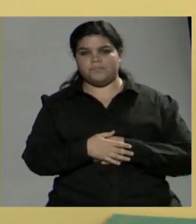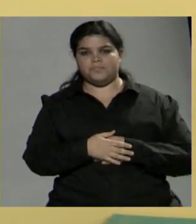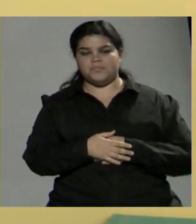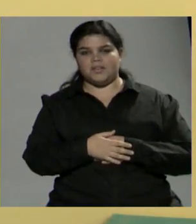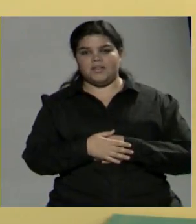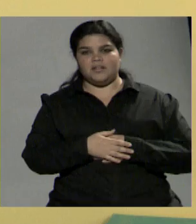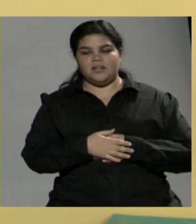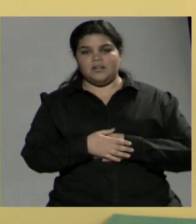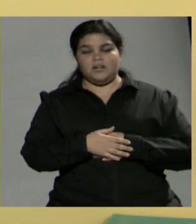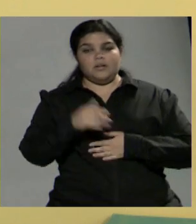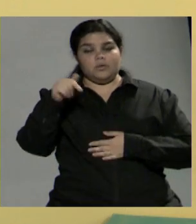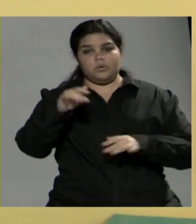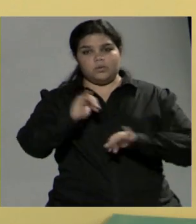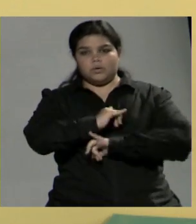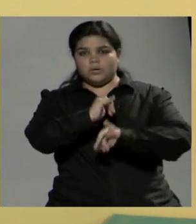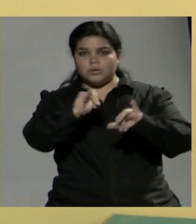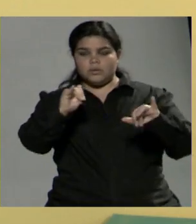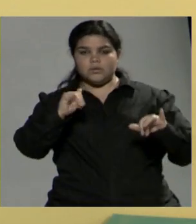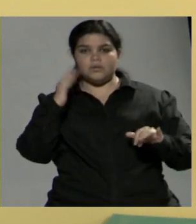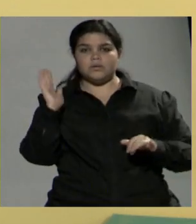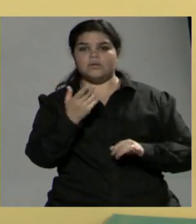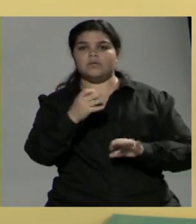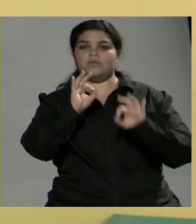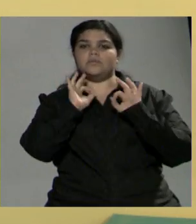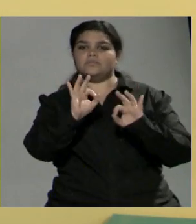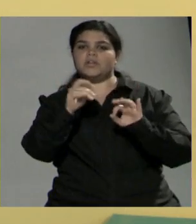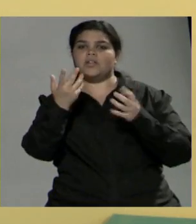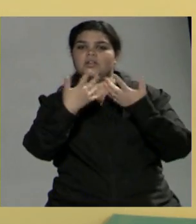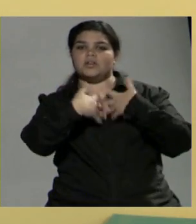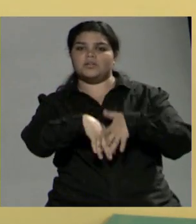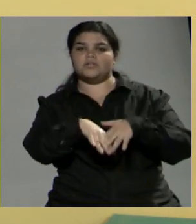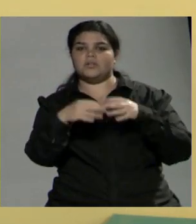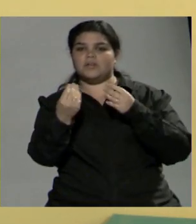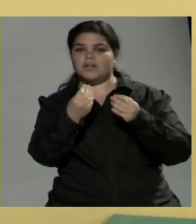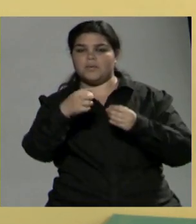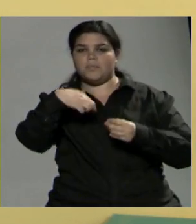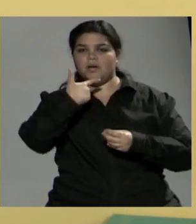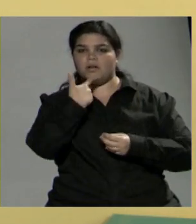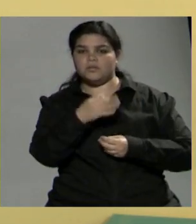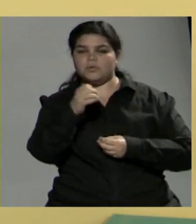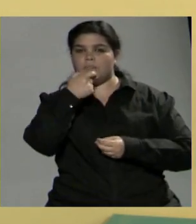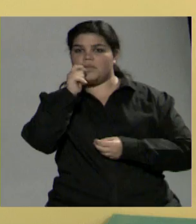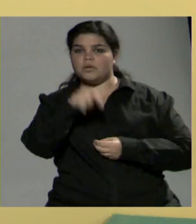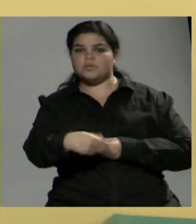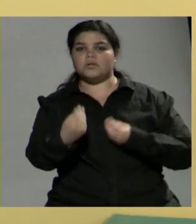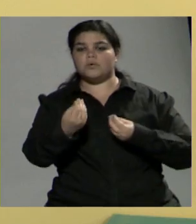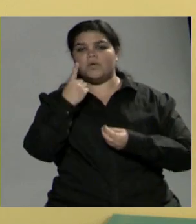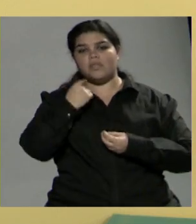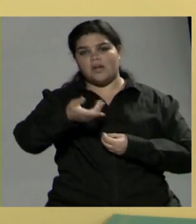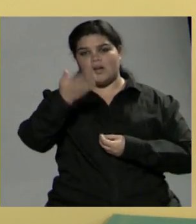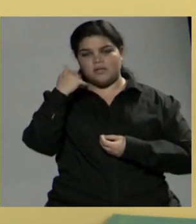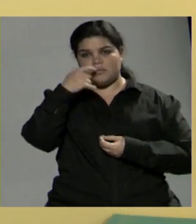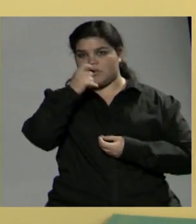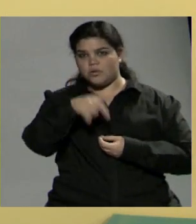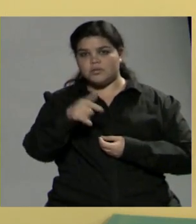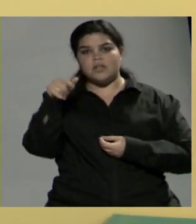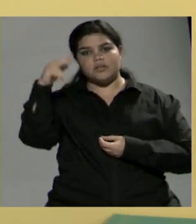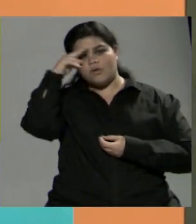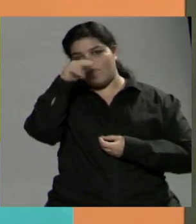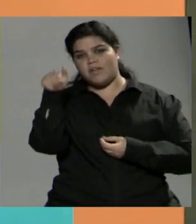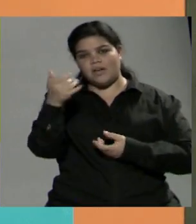Y ahora sí, toda la información de lo que tiene que ver con las PASO en Mendoza, lo que sucedía ayer aquí en nuestra provincia, la tiene Sofía